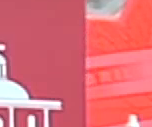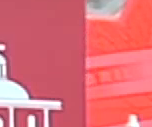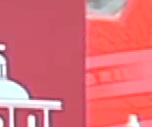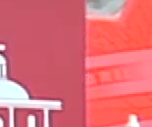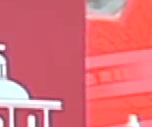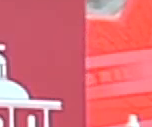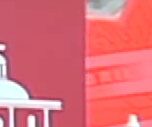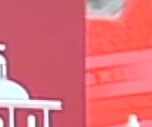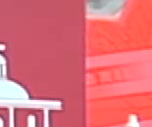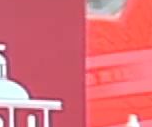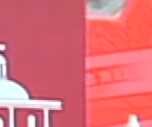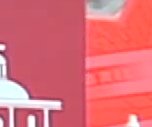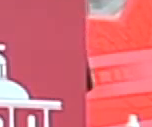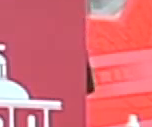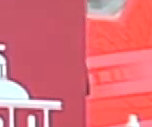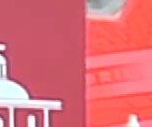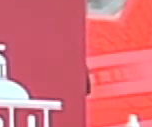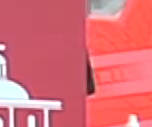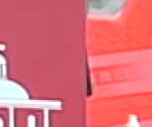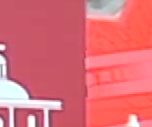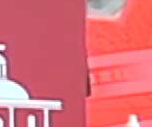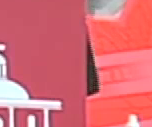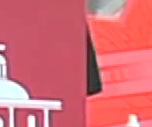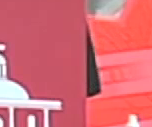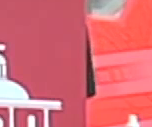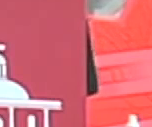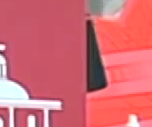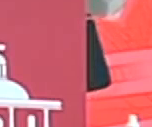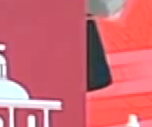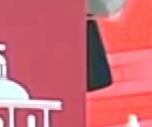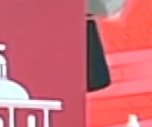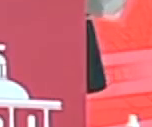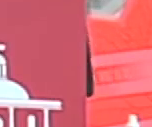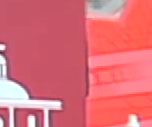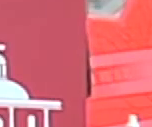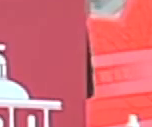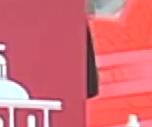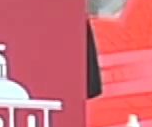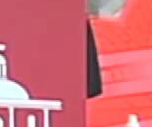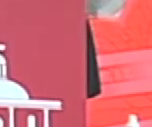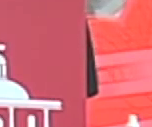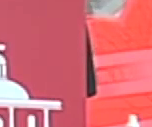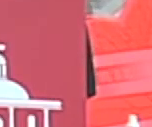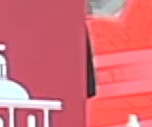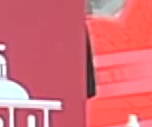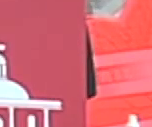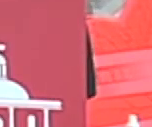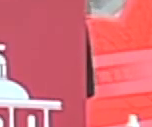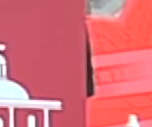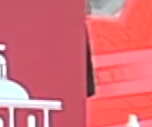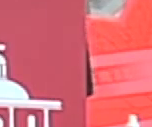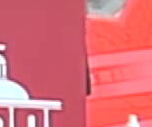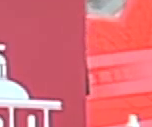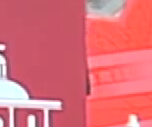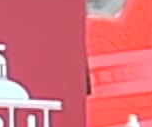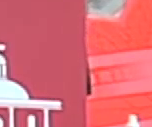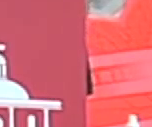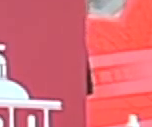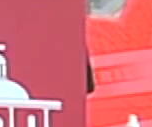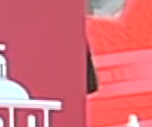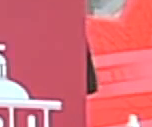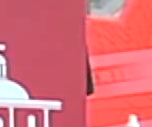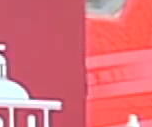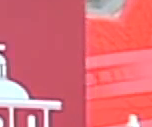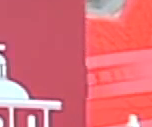diciembre del 2019, enero, febrero, marzo, abril y mayo del 2000, perdón, diciembre del 2018